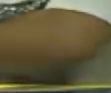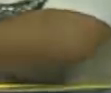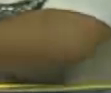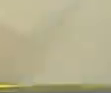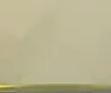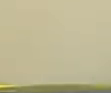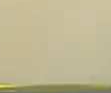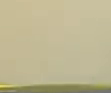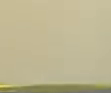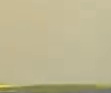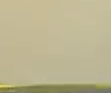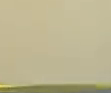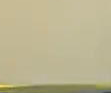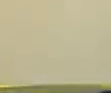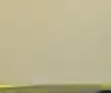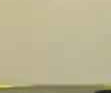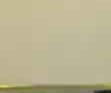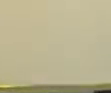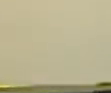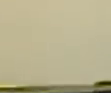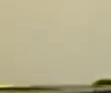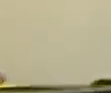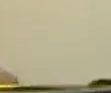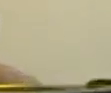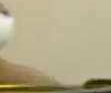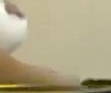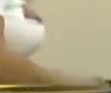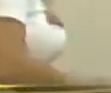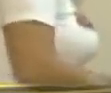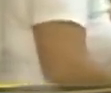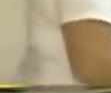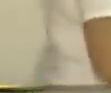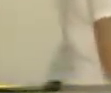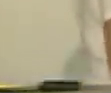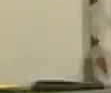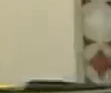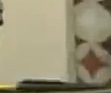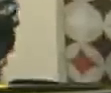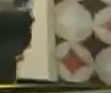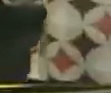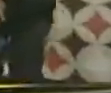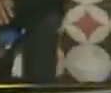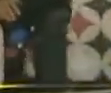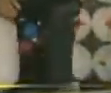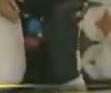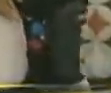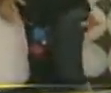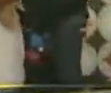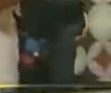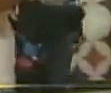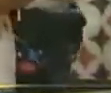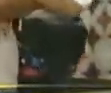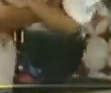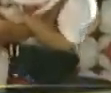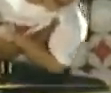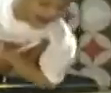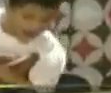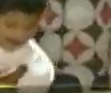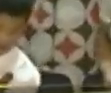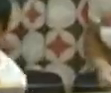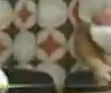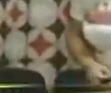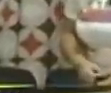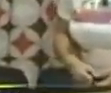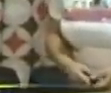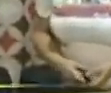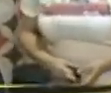dos baños, sala, comedor, cocina, y como puede ver, presidente, con todas las condiciones dignas, como